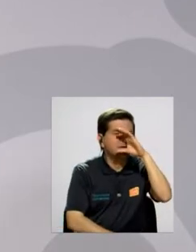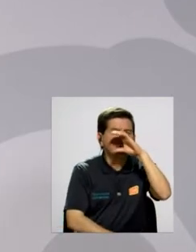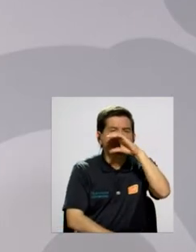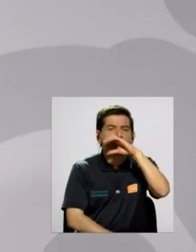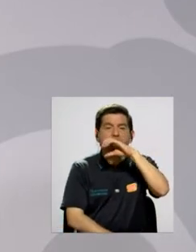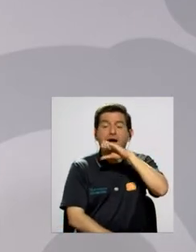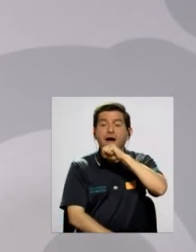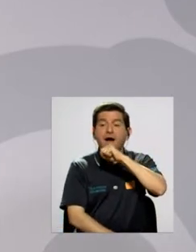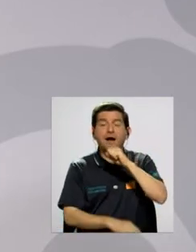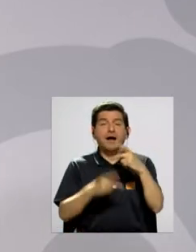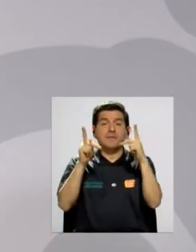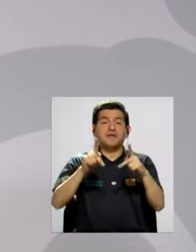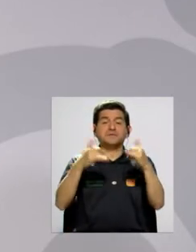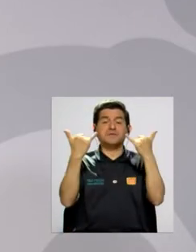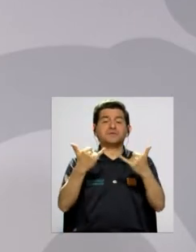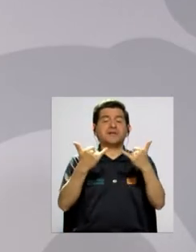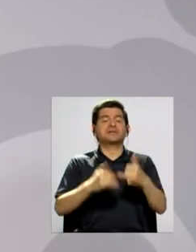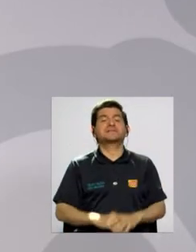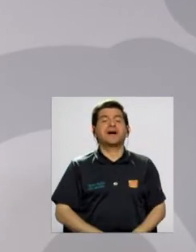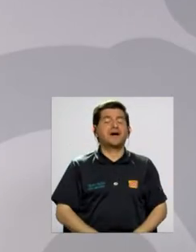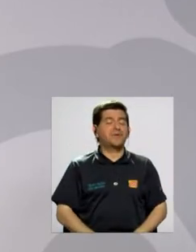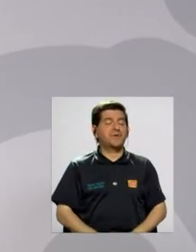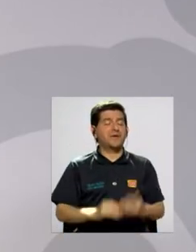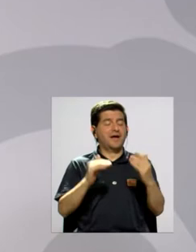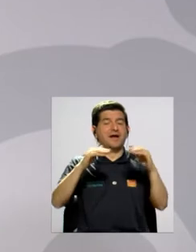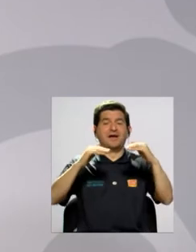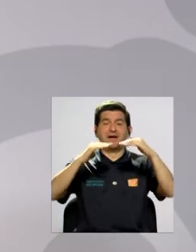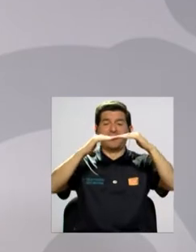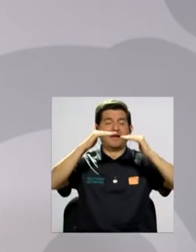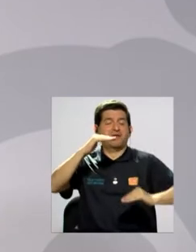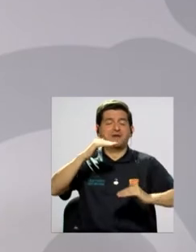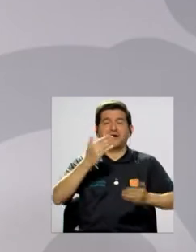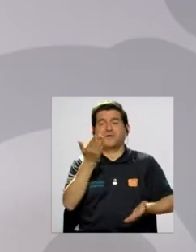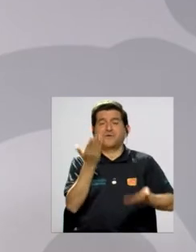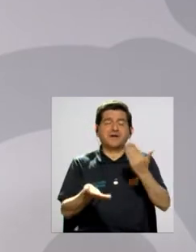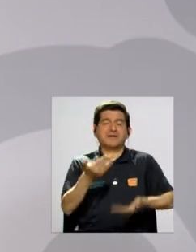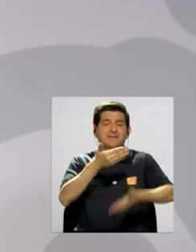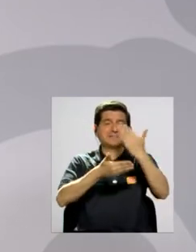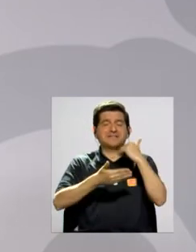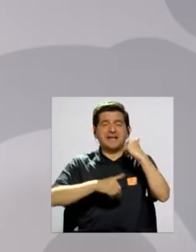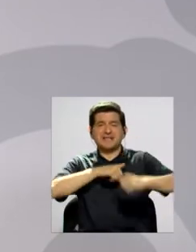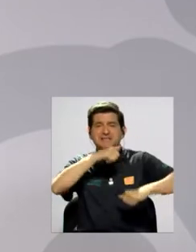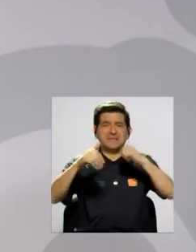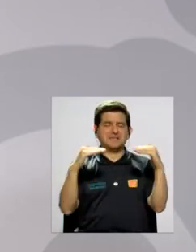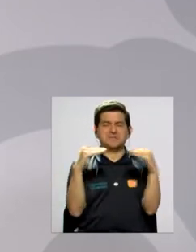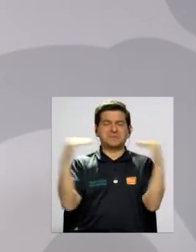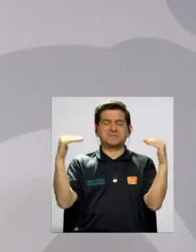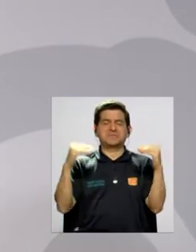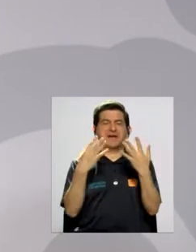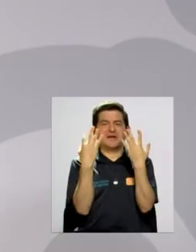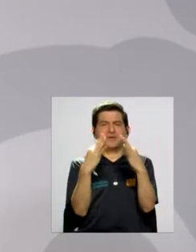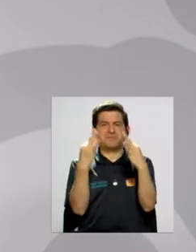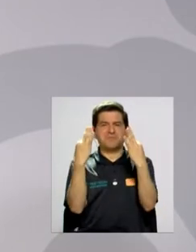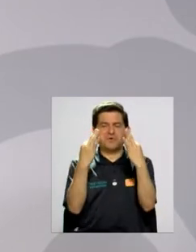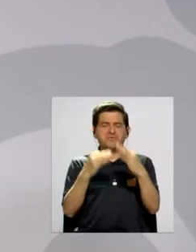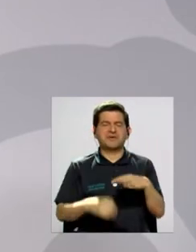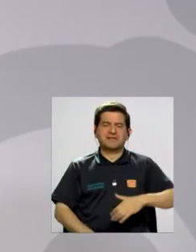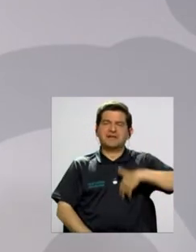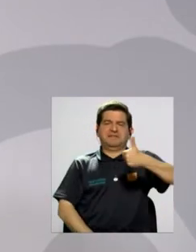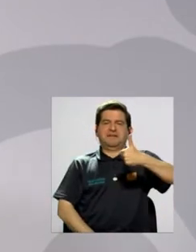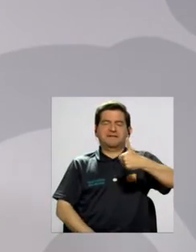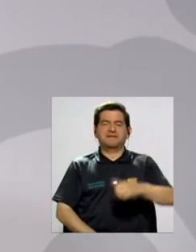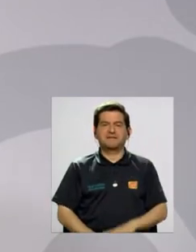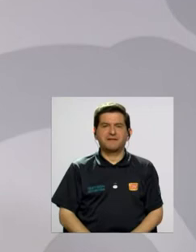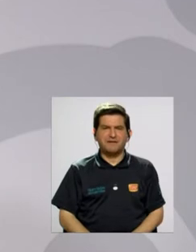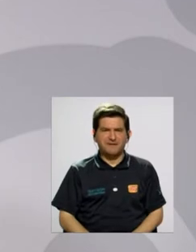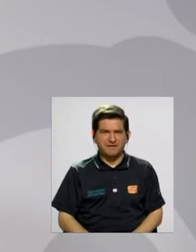a los que están ahora abajo y que en un momento determinado estaban hombro a hombro luchando por ganarse ese espacio.